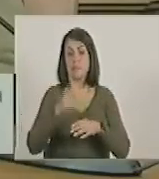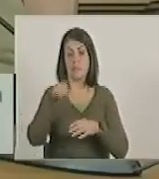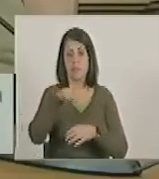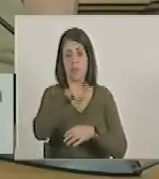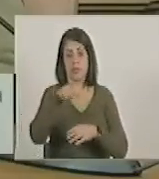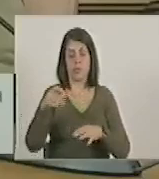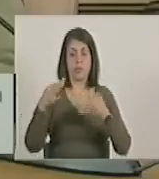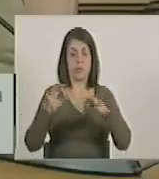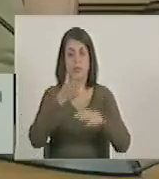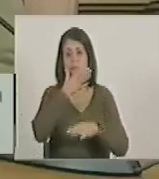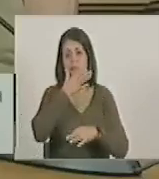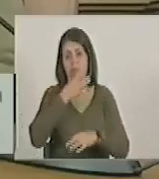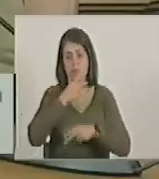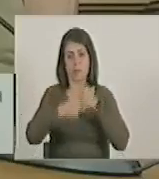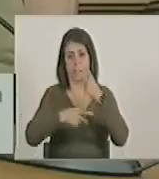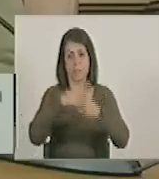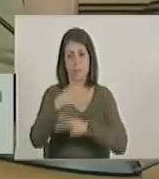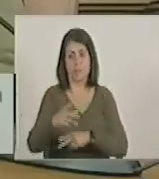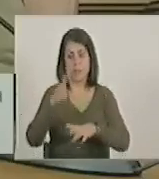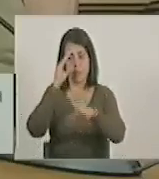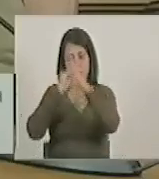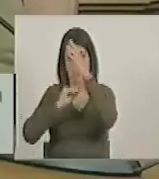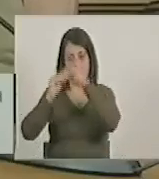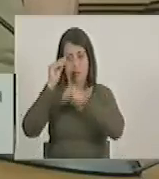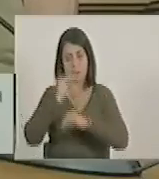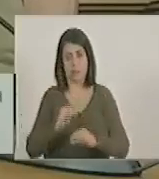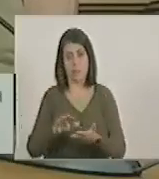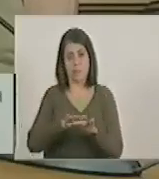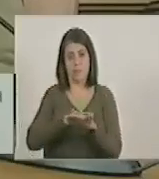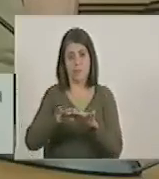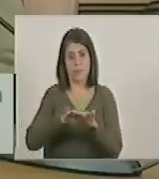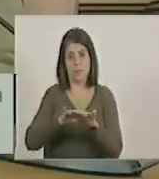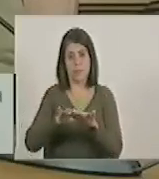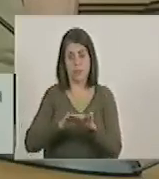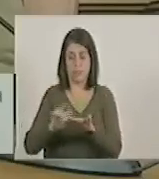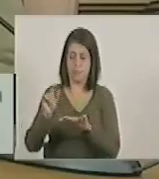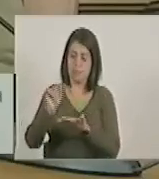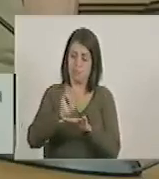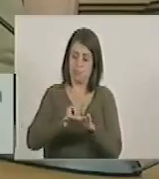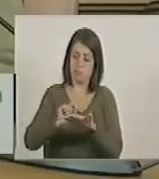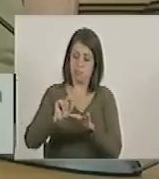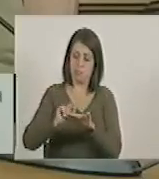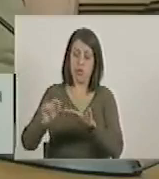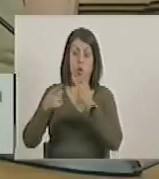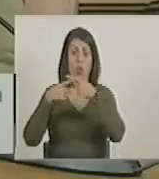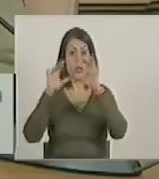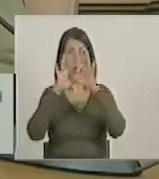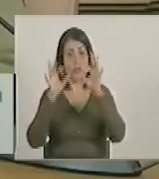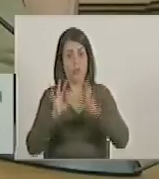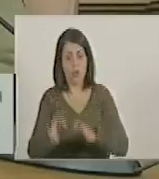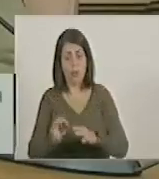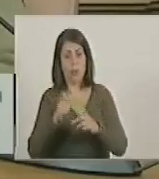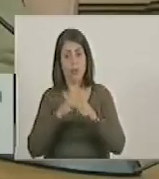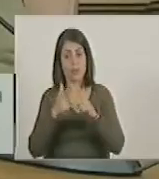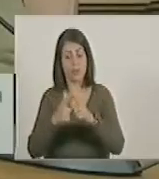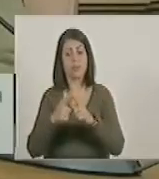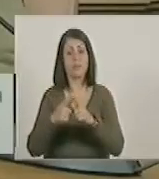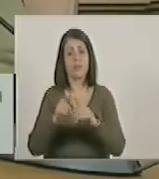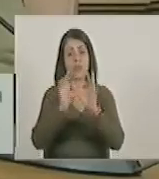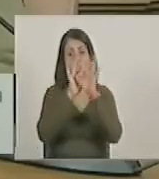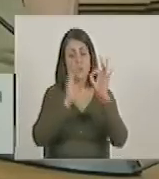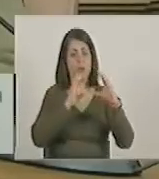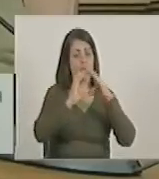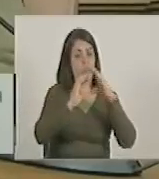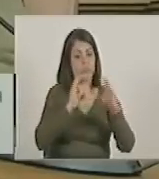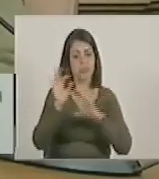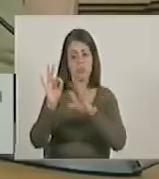comunidad, facilitando procesos como el aprendizaje del braille, la escritura alternativa, otros modos, medios y formatos de